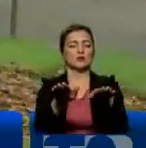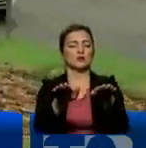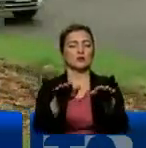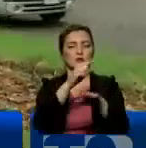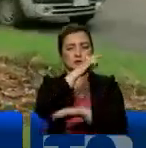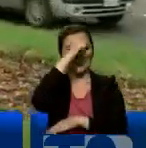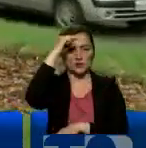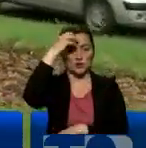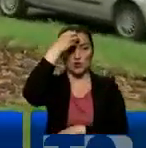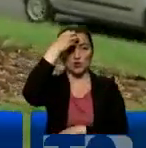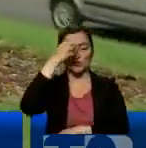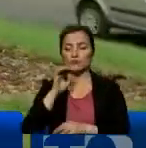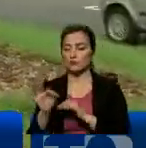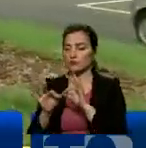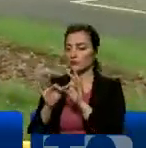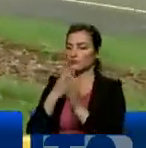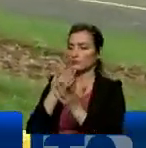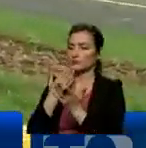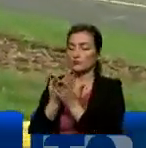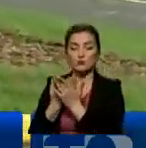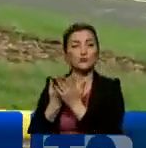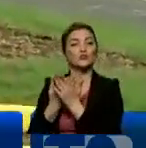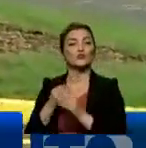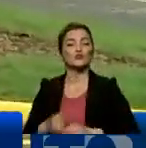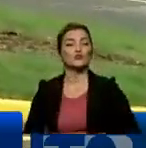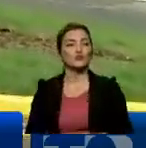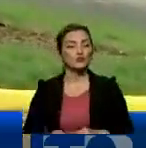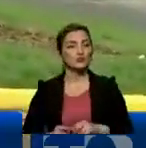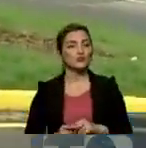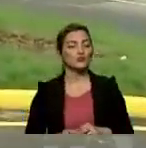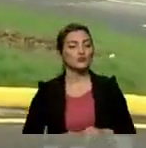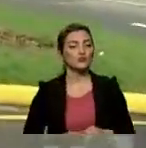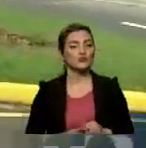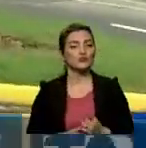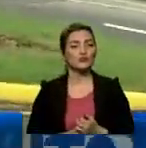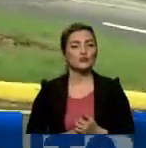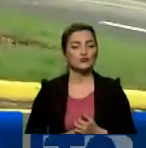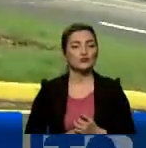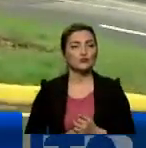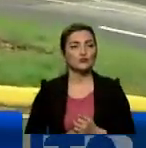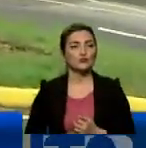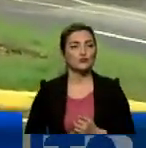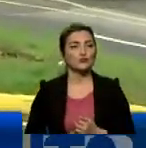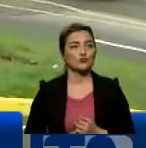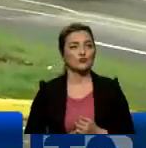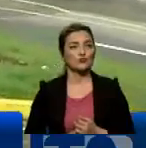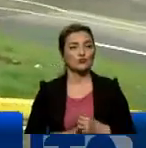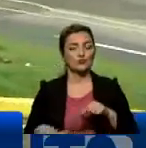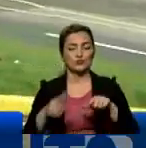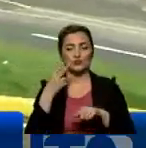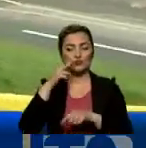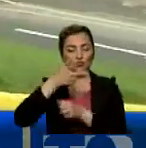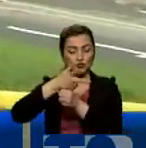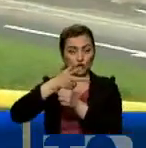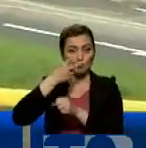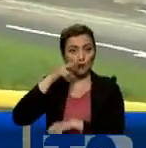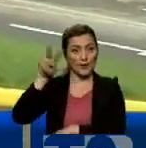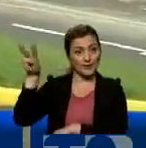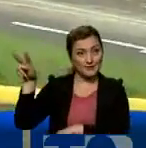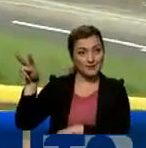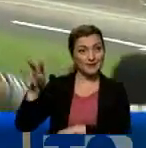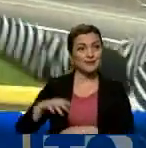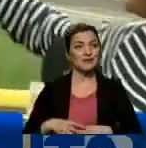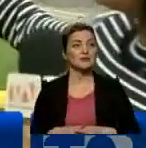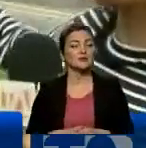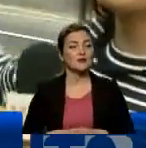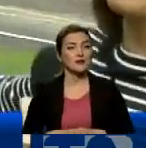General Rumiñahui. Perfecto, muchísimas gracias. Justamente en la parte donde está mostrándose ahorita en este momento